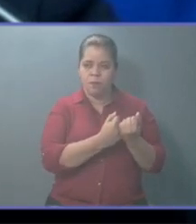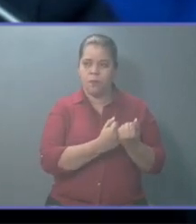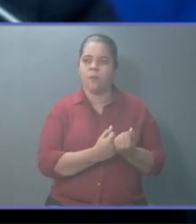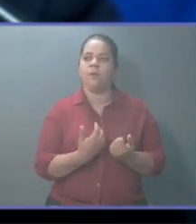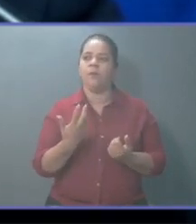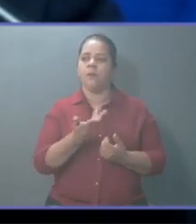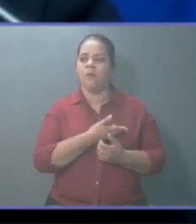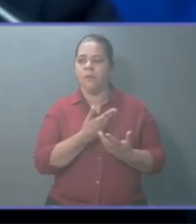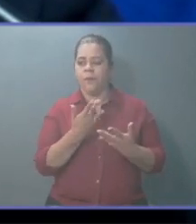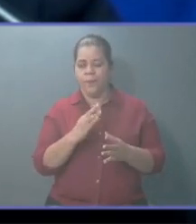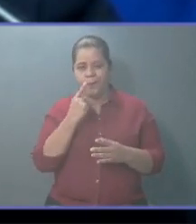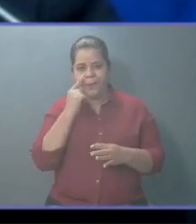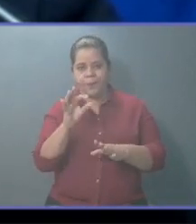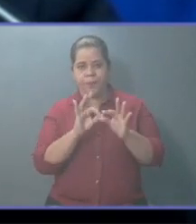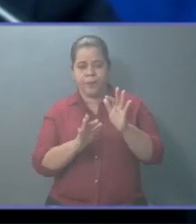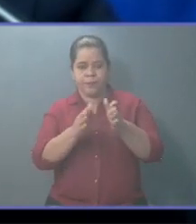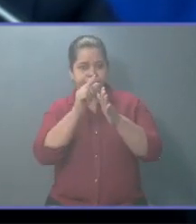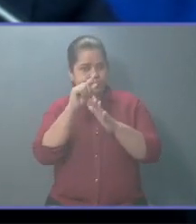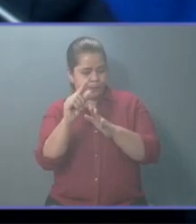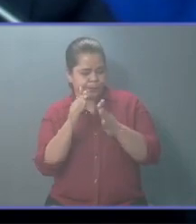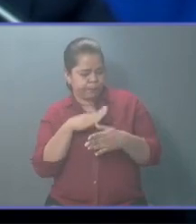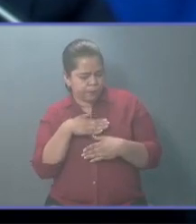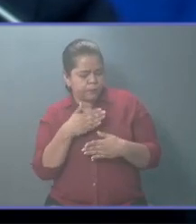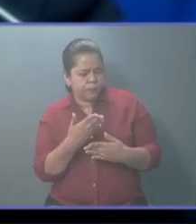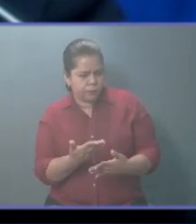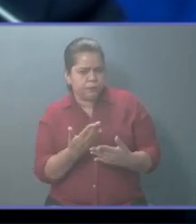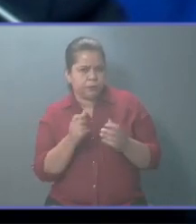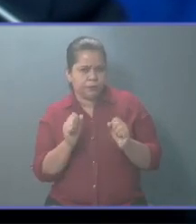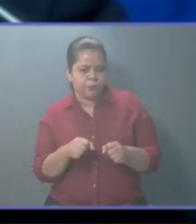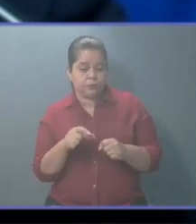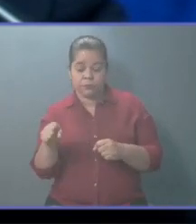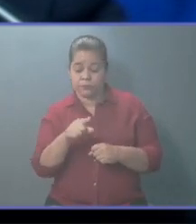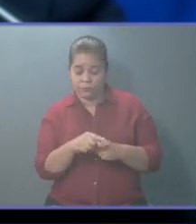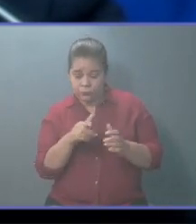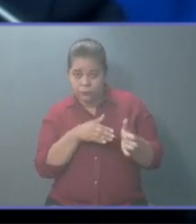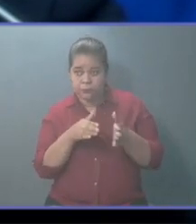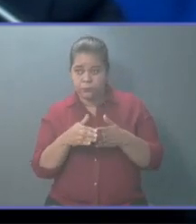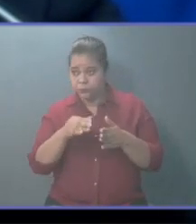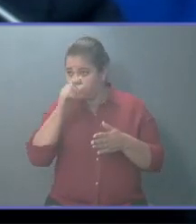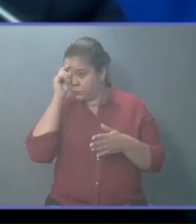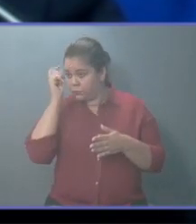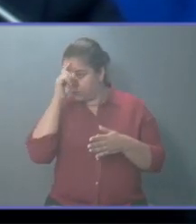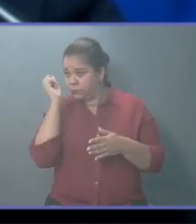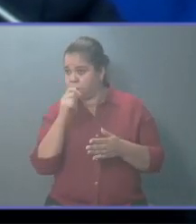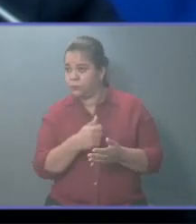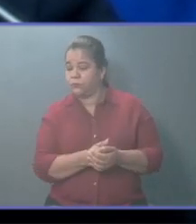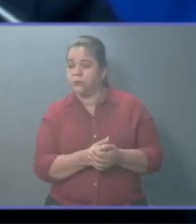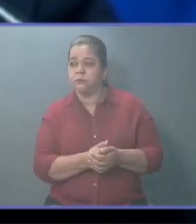más, algunas instituciones que están en la disposición, inmediatamente ustedes tomen, hoy que obviamente ya los conocen, que ya